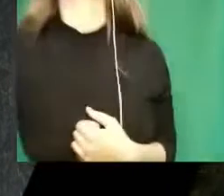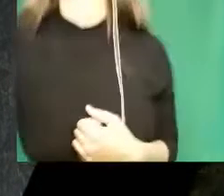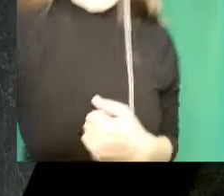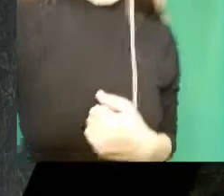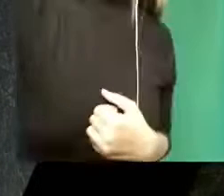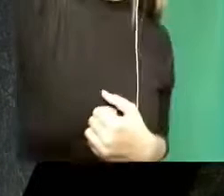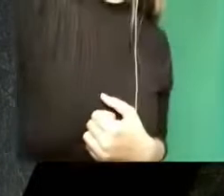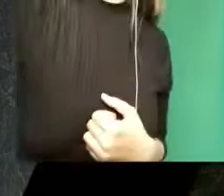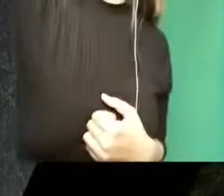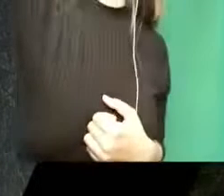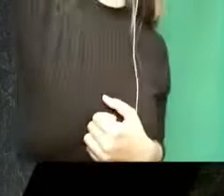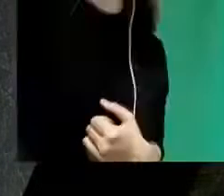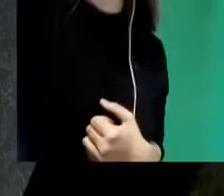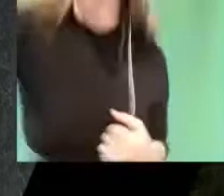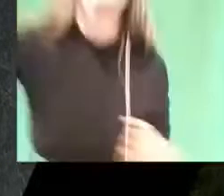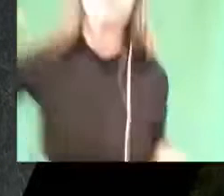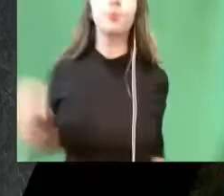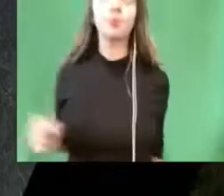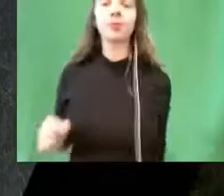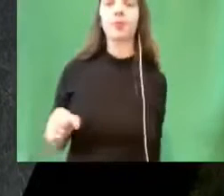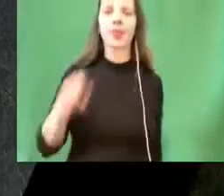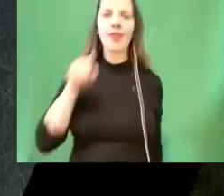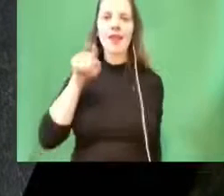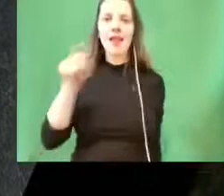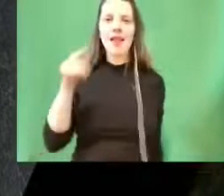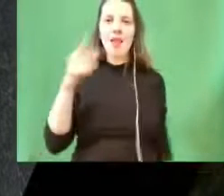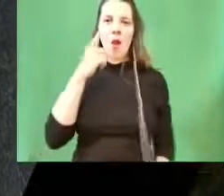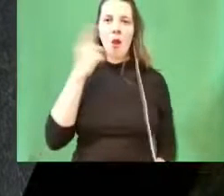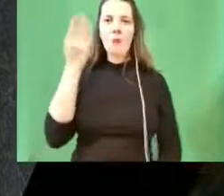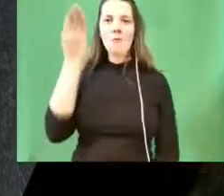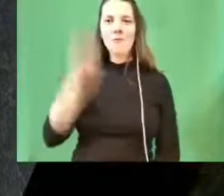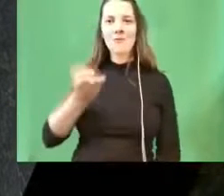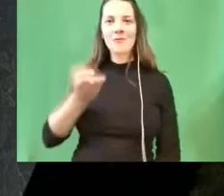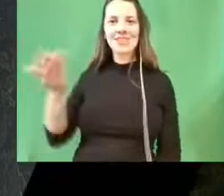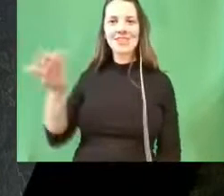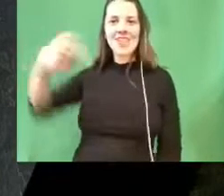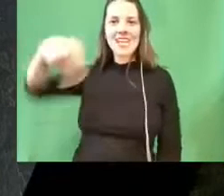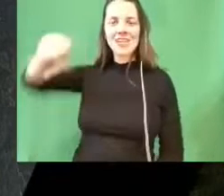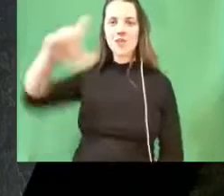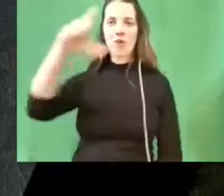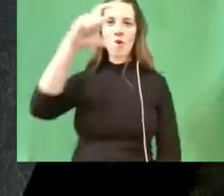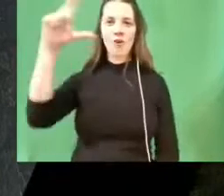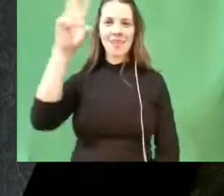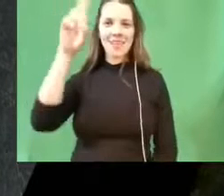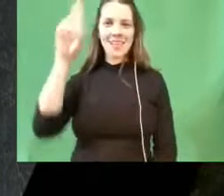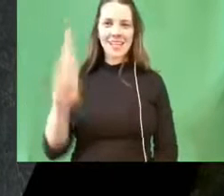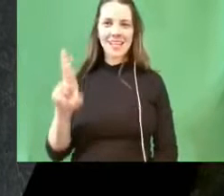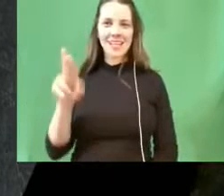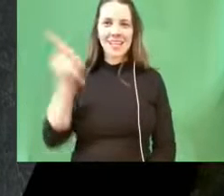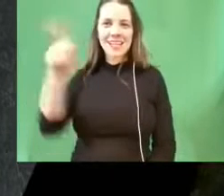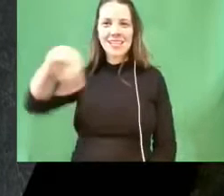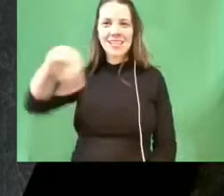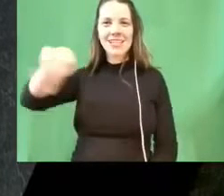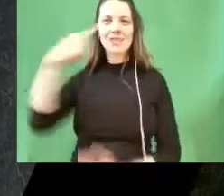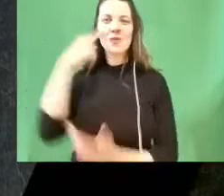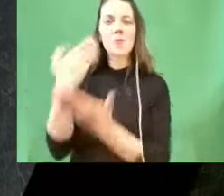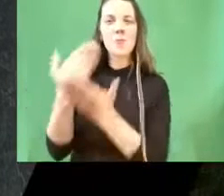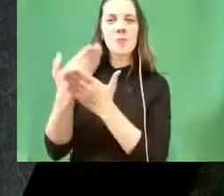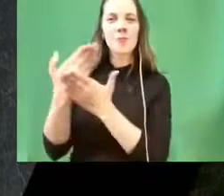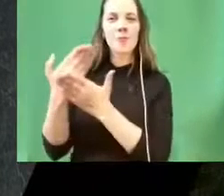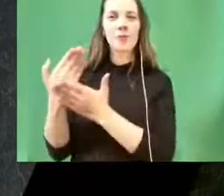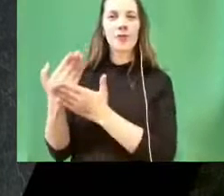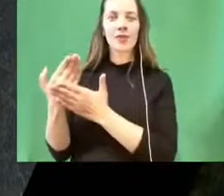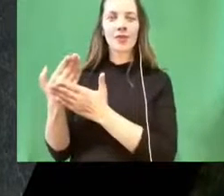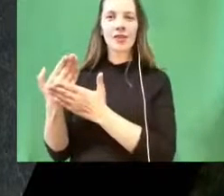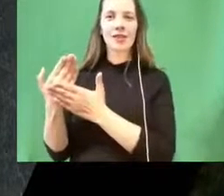Rica. Gustavo Aguilar Montoya es el referente del capítulo Costa Rica y es